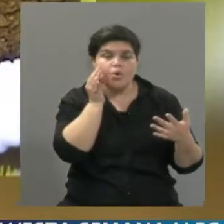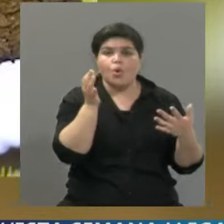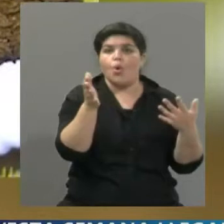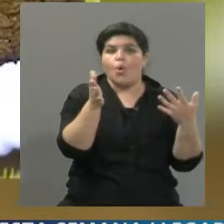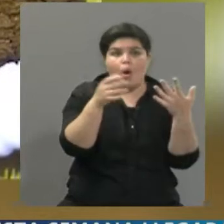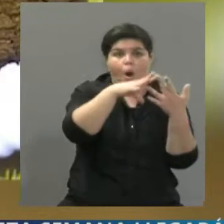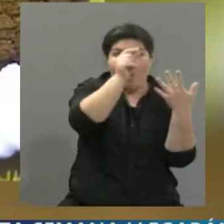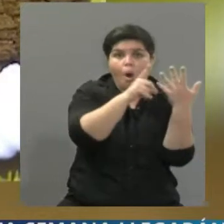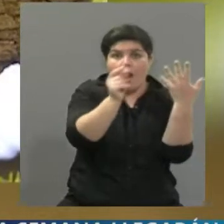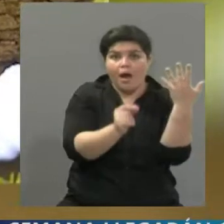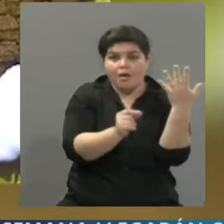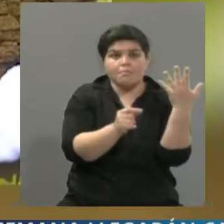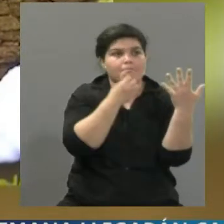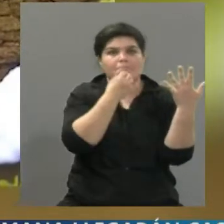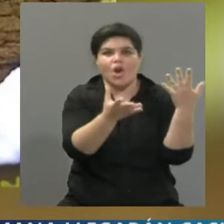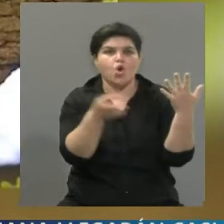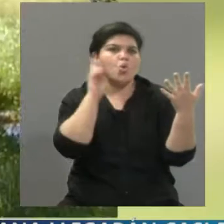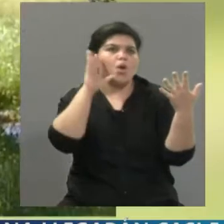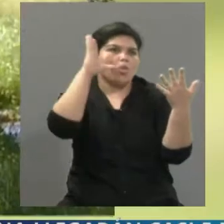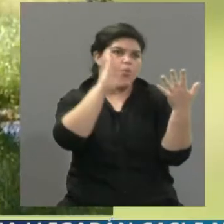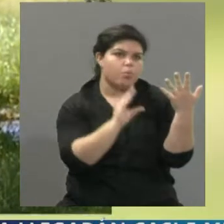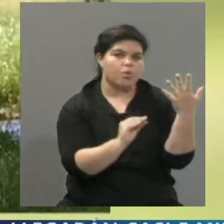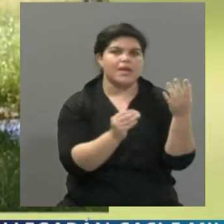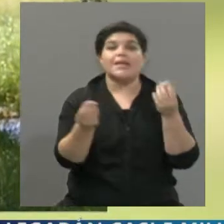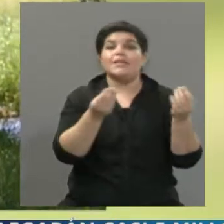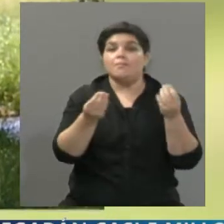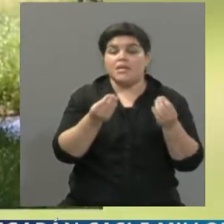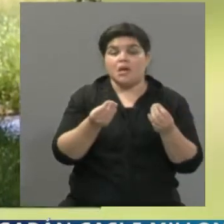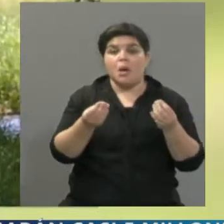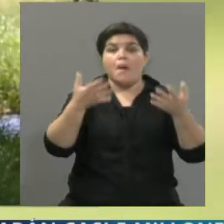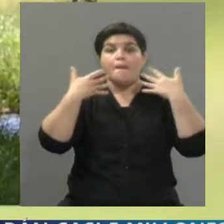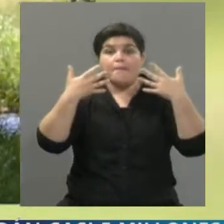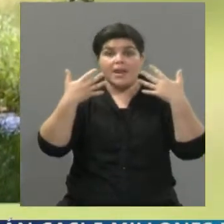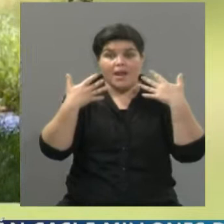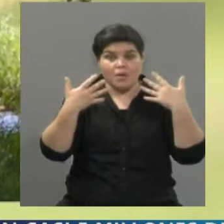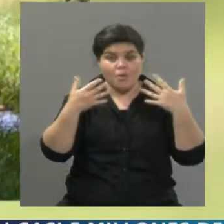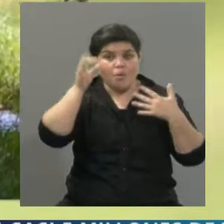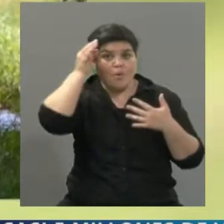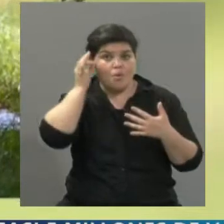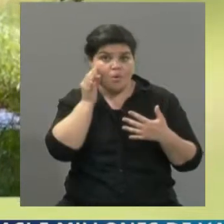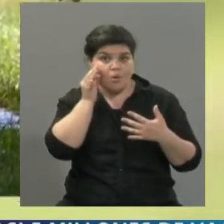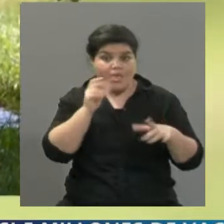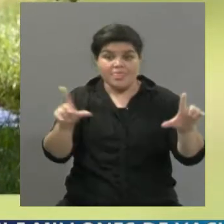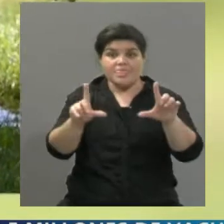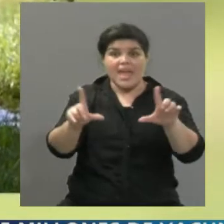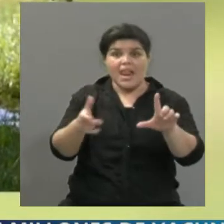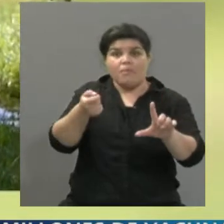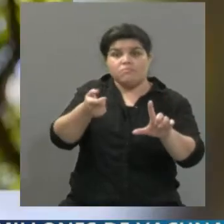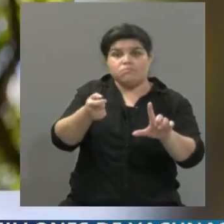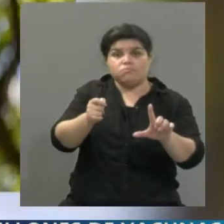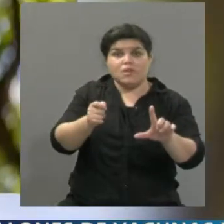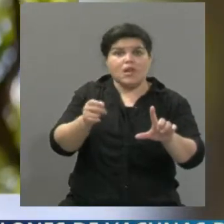Usted en verano tiene que poner más bajo el televisor que en invierno. Fíjese por dónde me voy. Qué ejemplo,